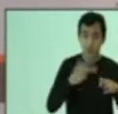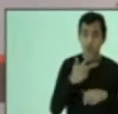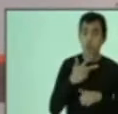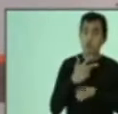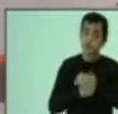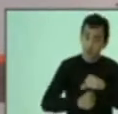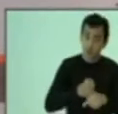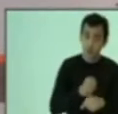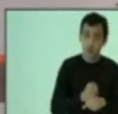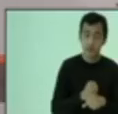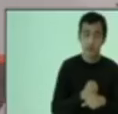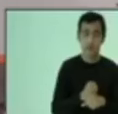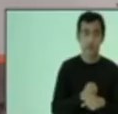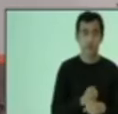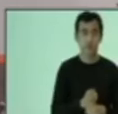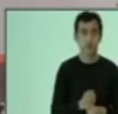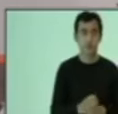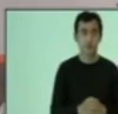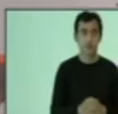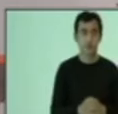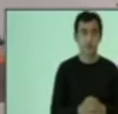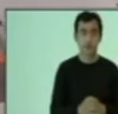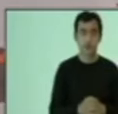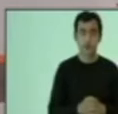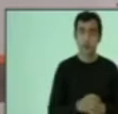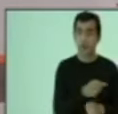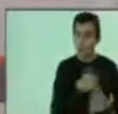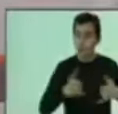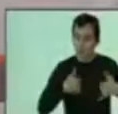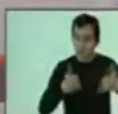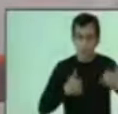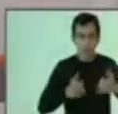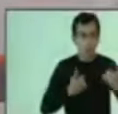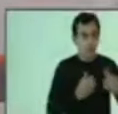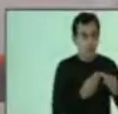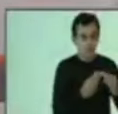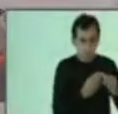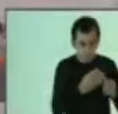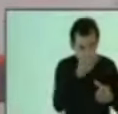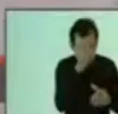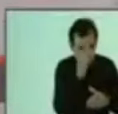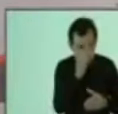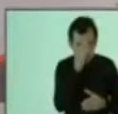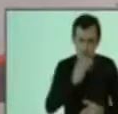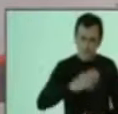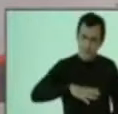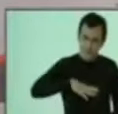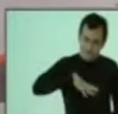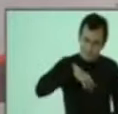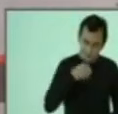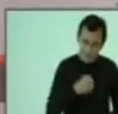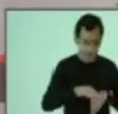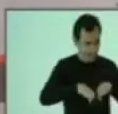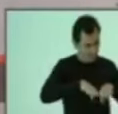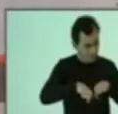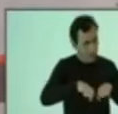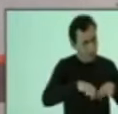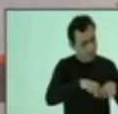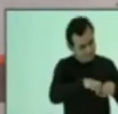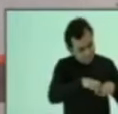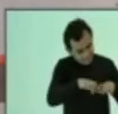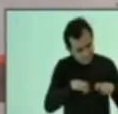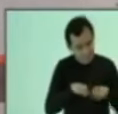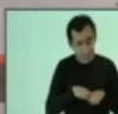8 años, incitando a los jóvenes a capacitarse, a esforzarse y trabajar en equipo desde el